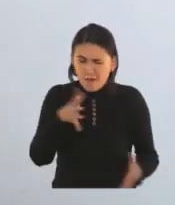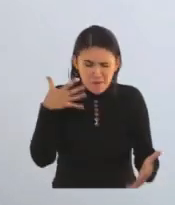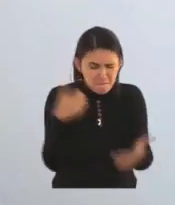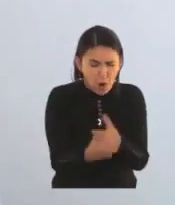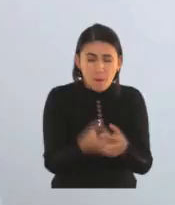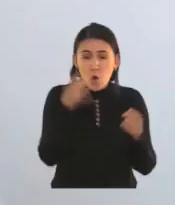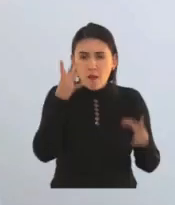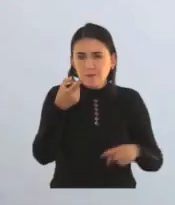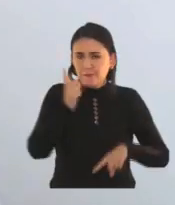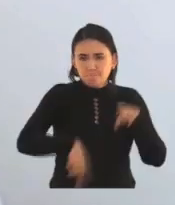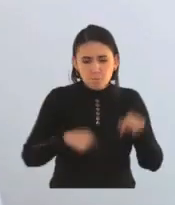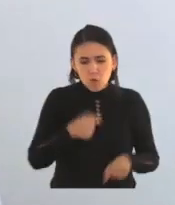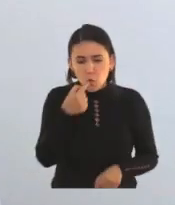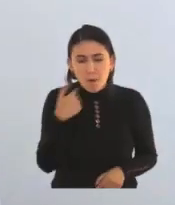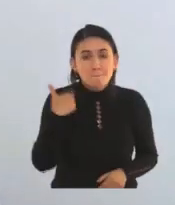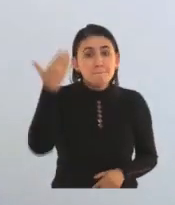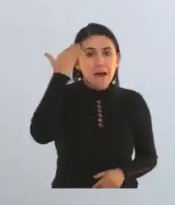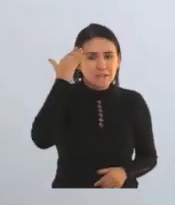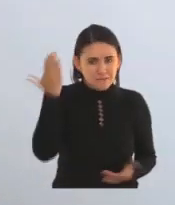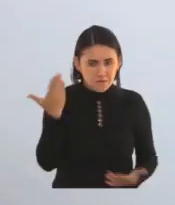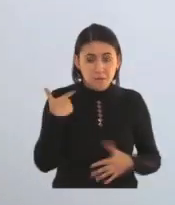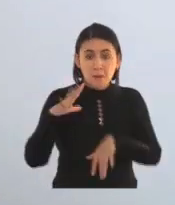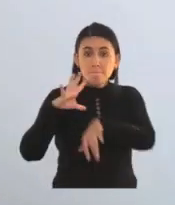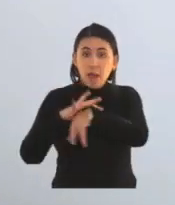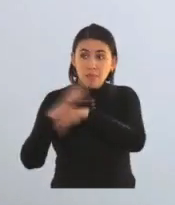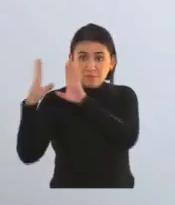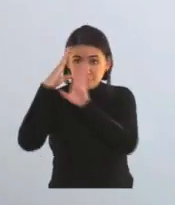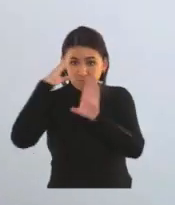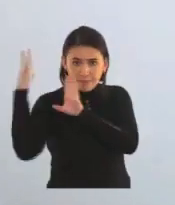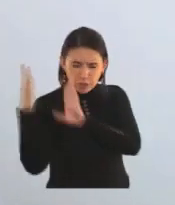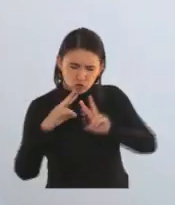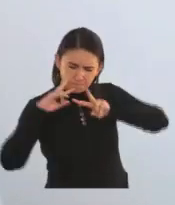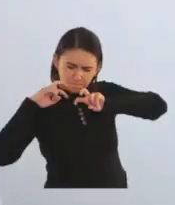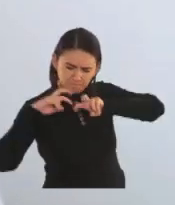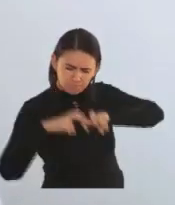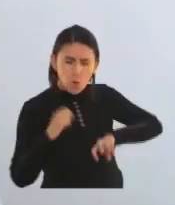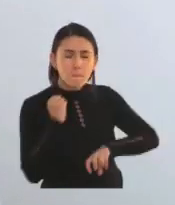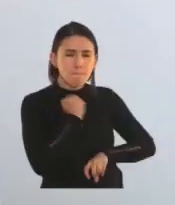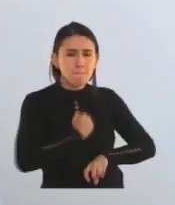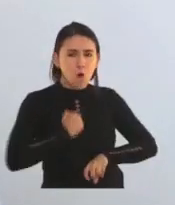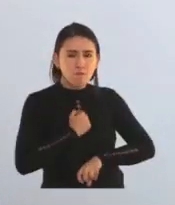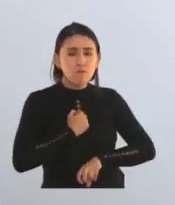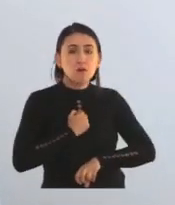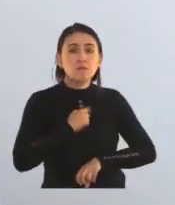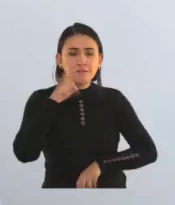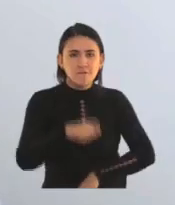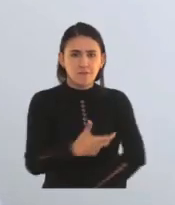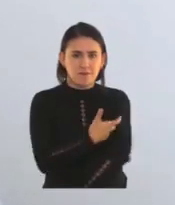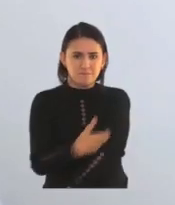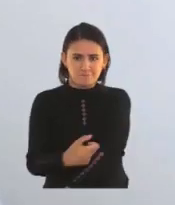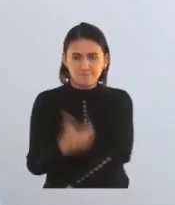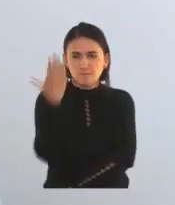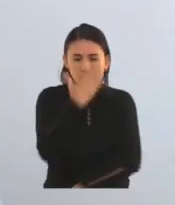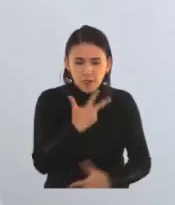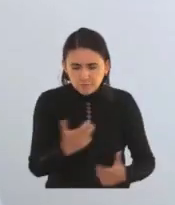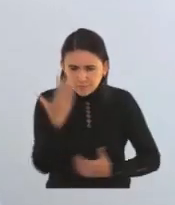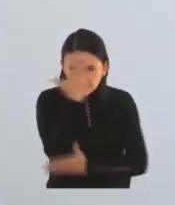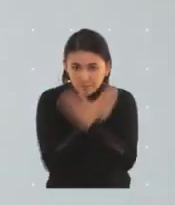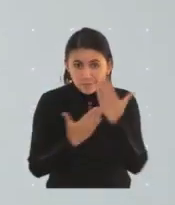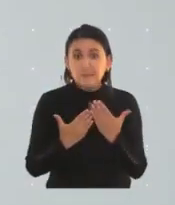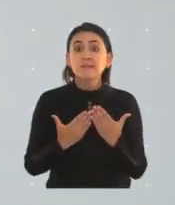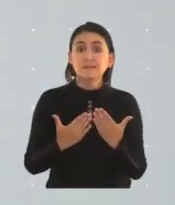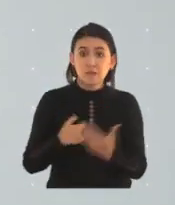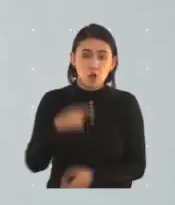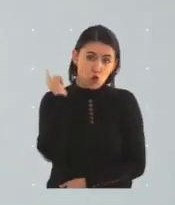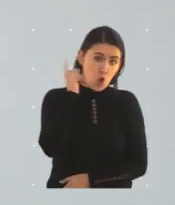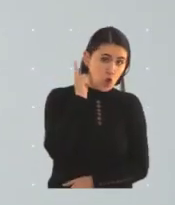ocurridas. Por lo tanto, se solicitó al cuerpo médico que atendió el caso practicar las pruebas de rigor de manera tal que se pueda determinar el